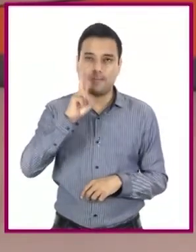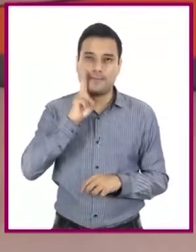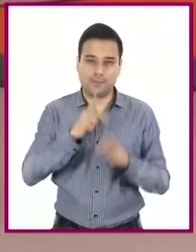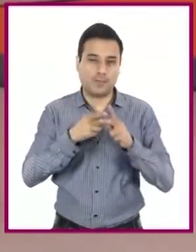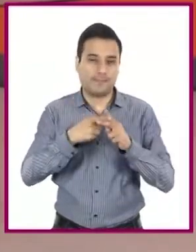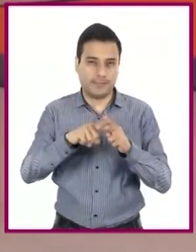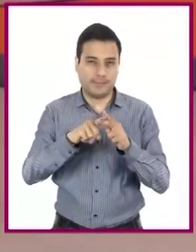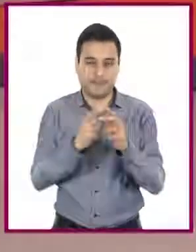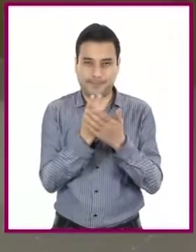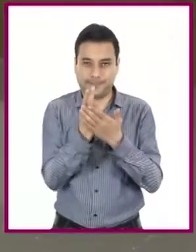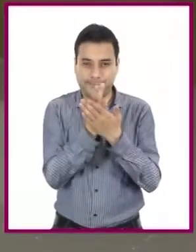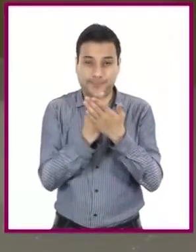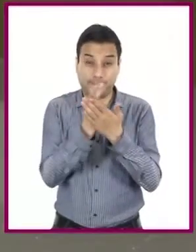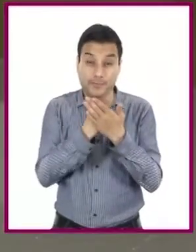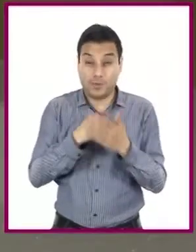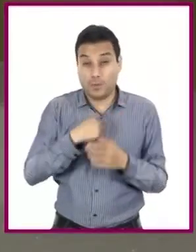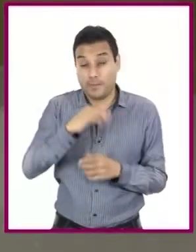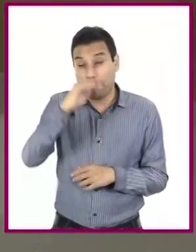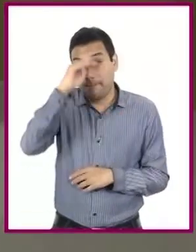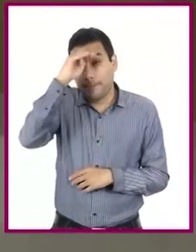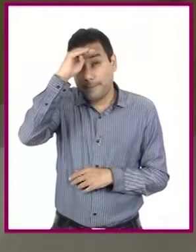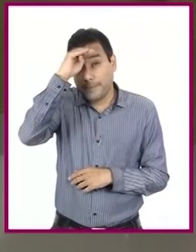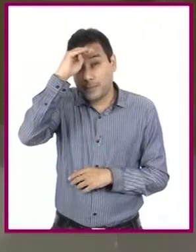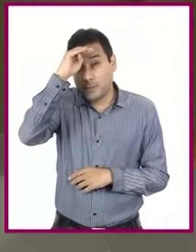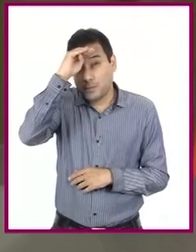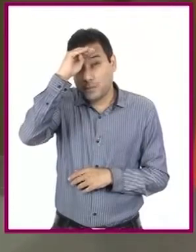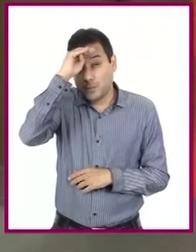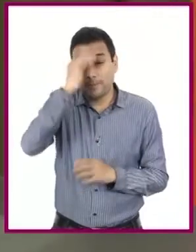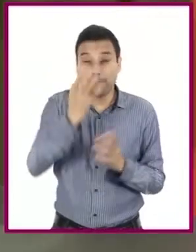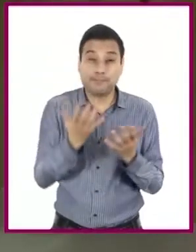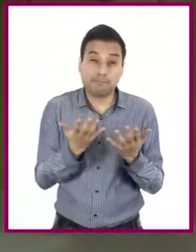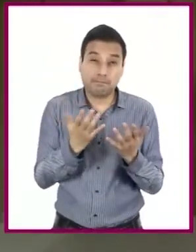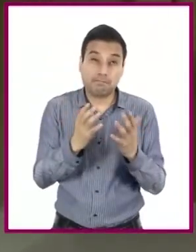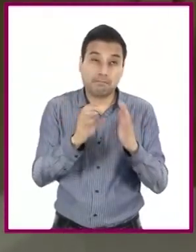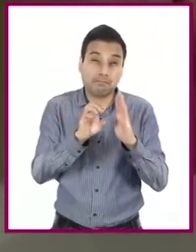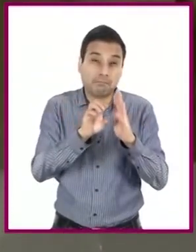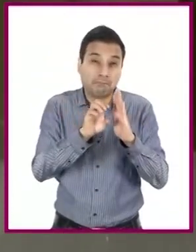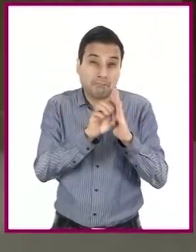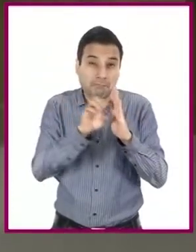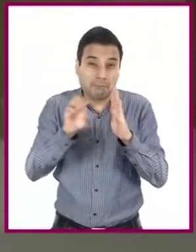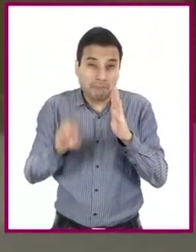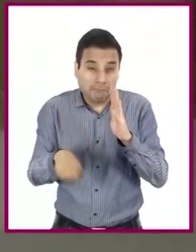empezar. A mí se me ocurre que, por ejemplo, aquí